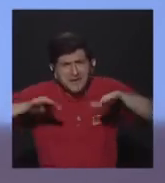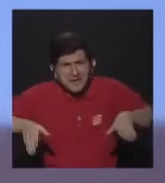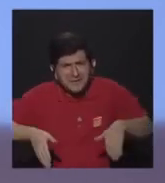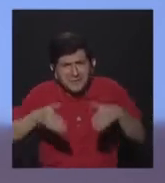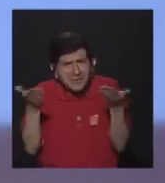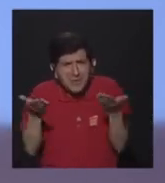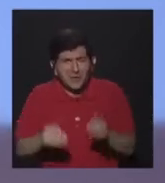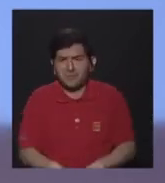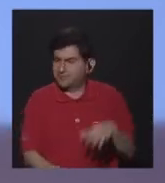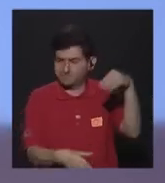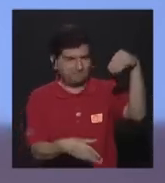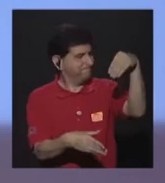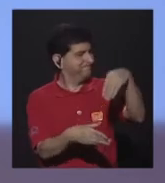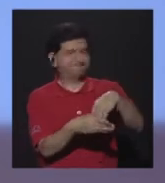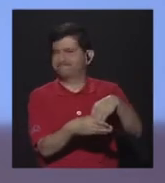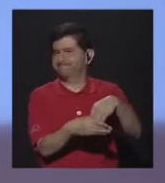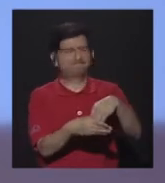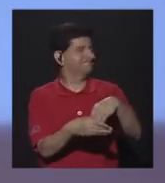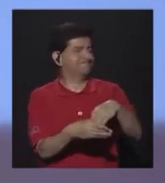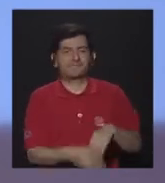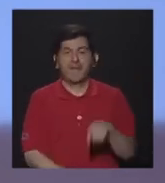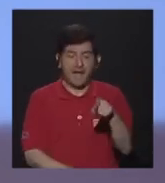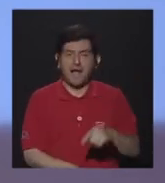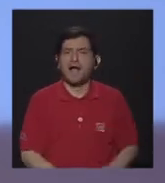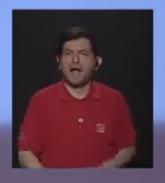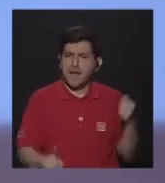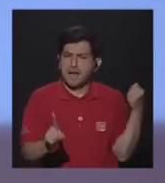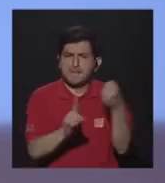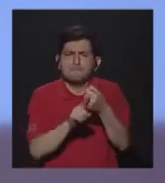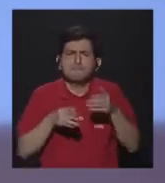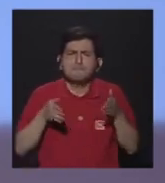no incluyó un impacto vial